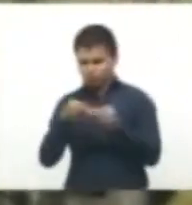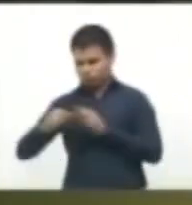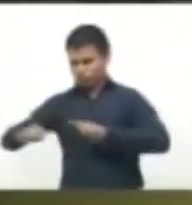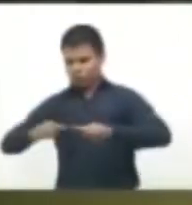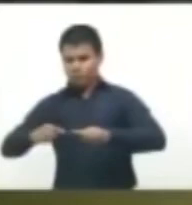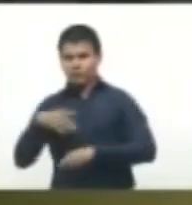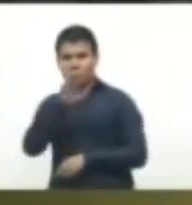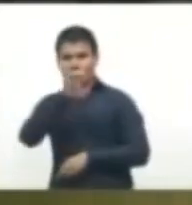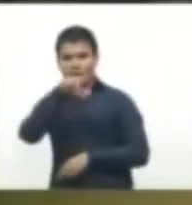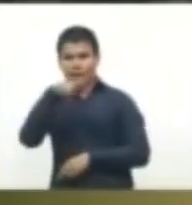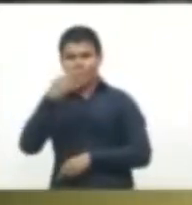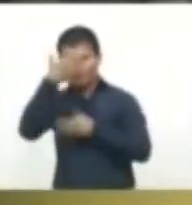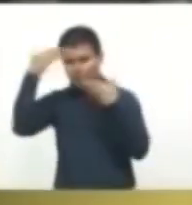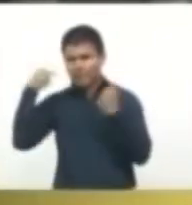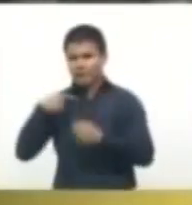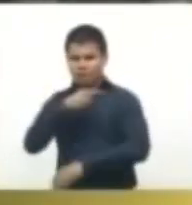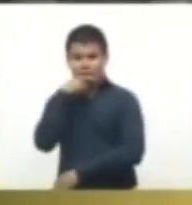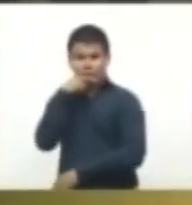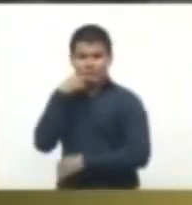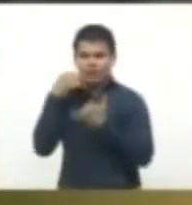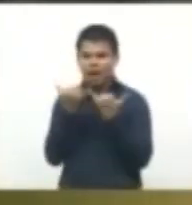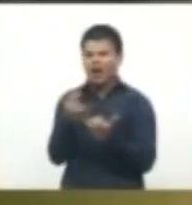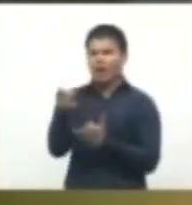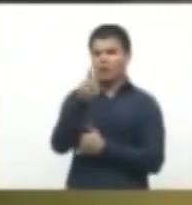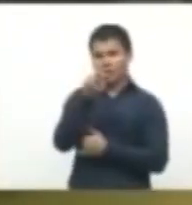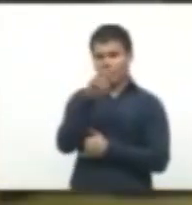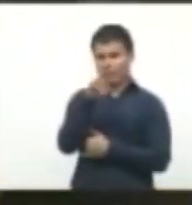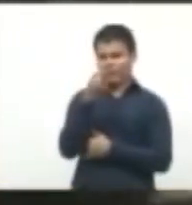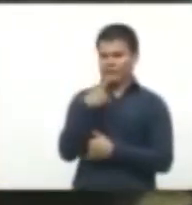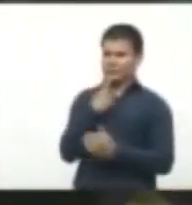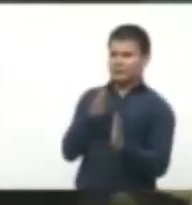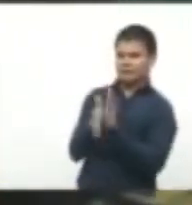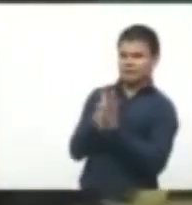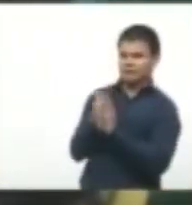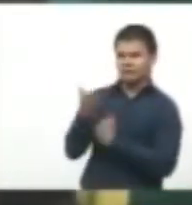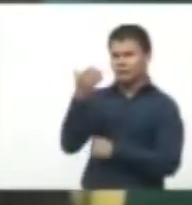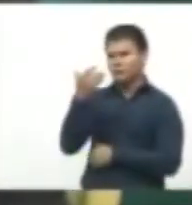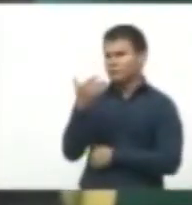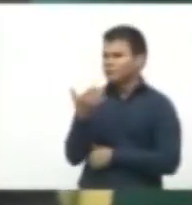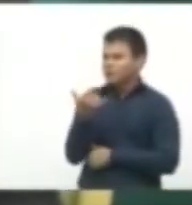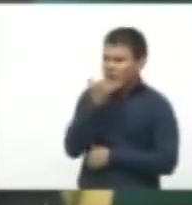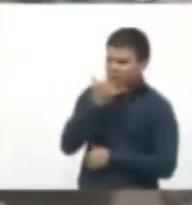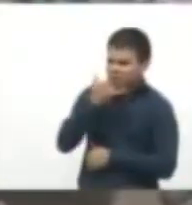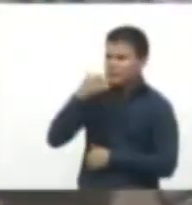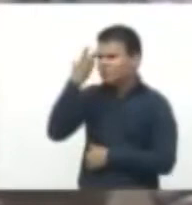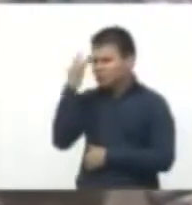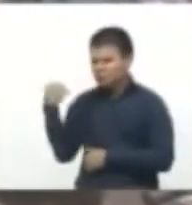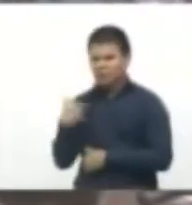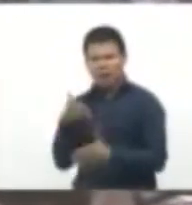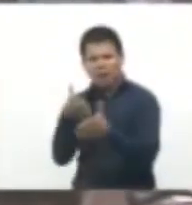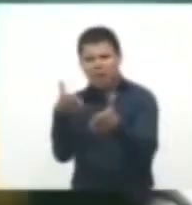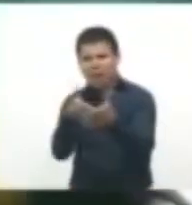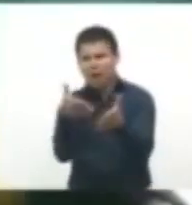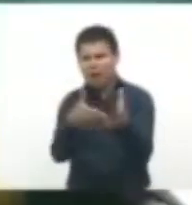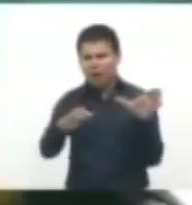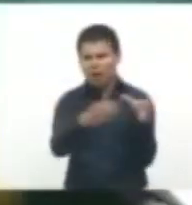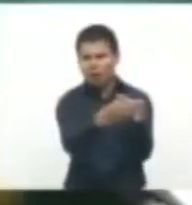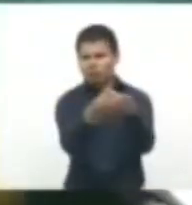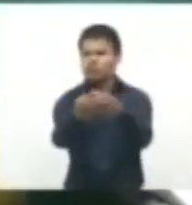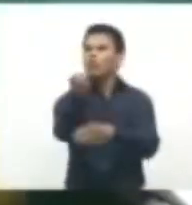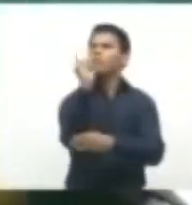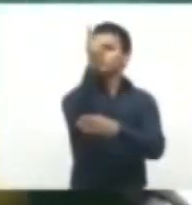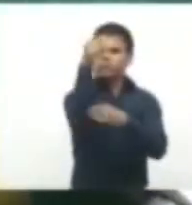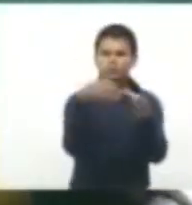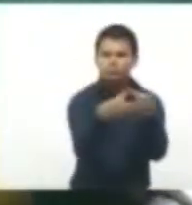los líderes negociadores de la FARC le piden al gobierno nacional que cese la persecución contra estos líderes populares y se les proteja la vida. El hecho